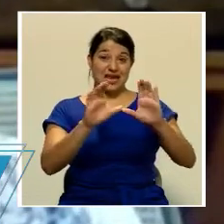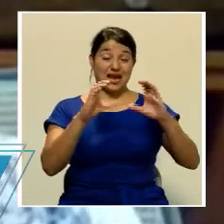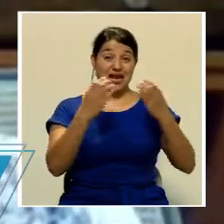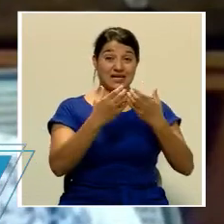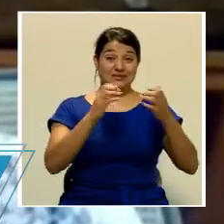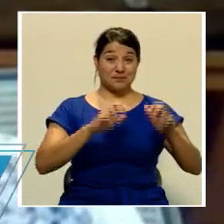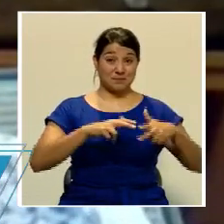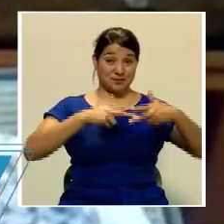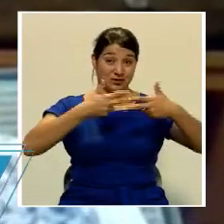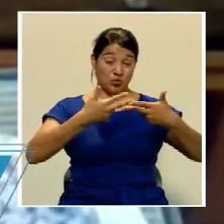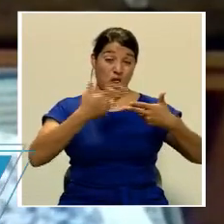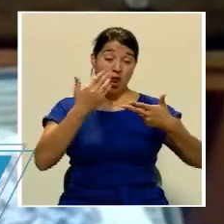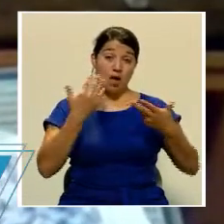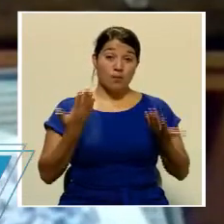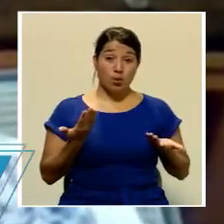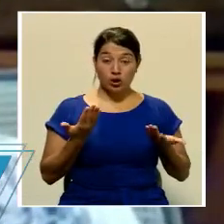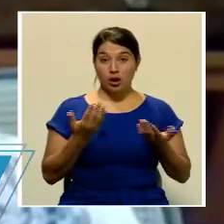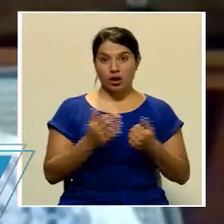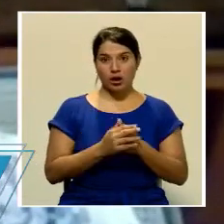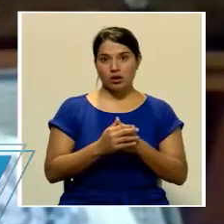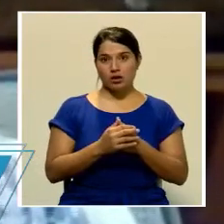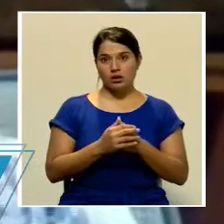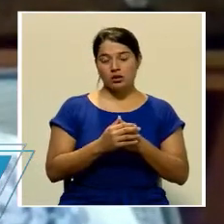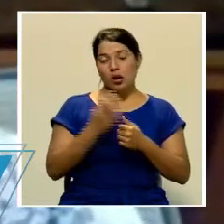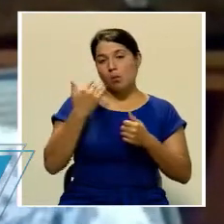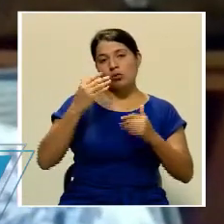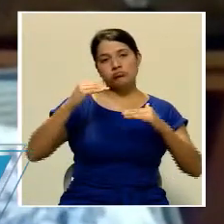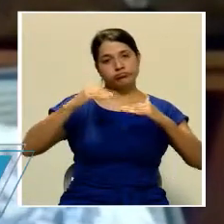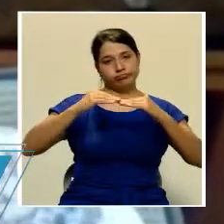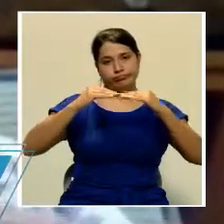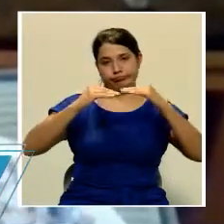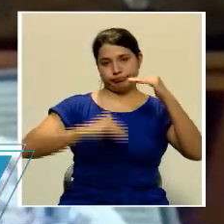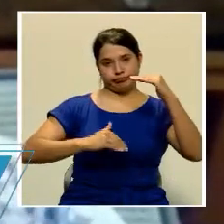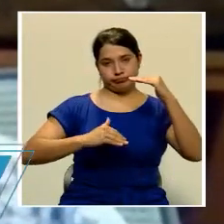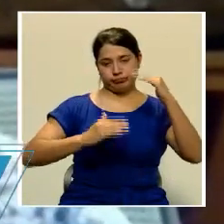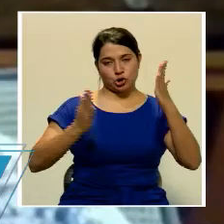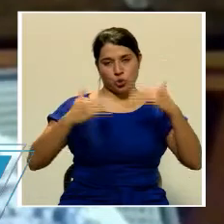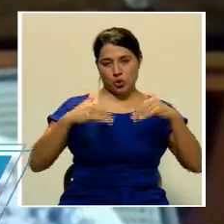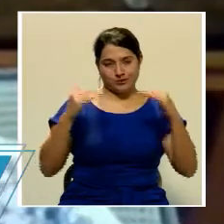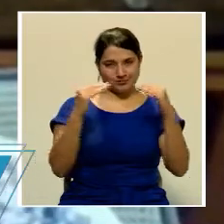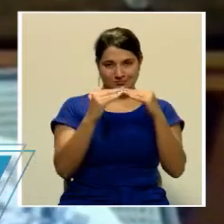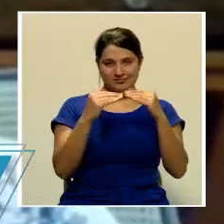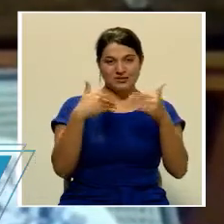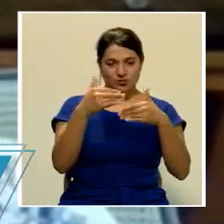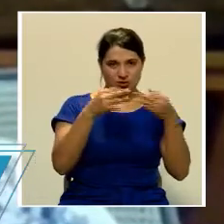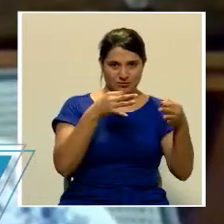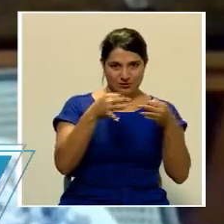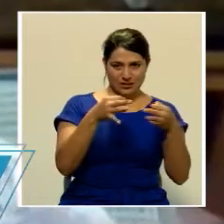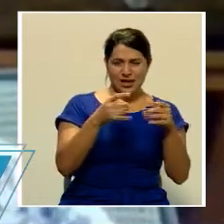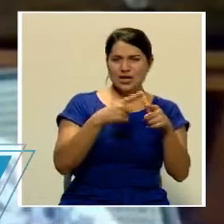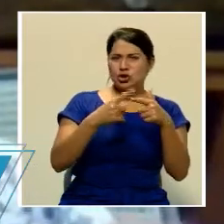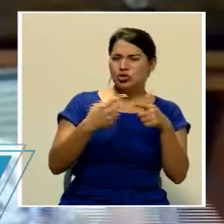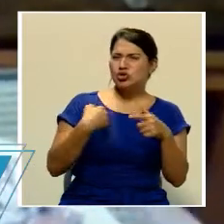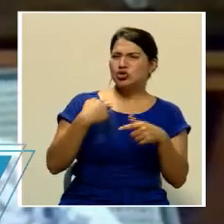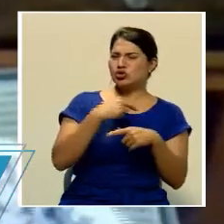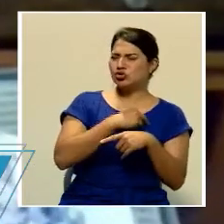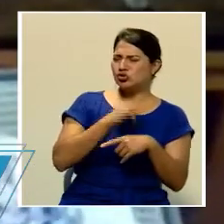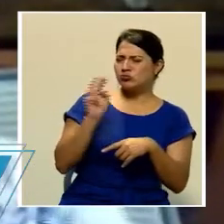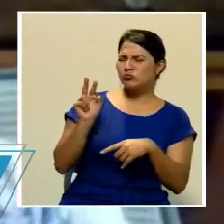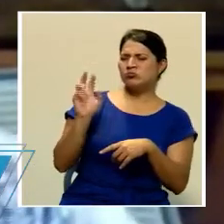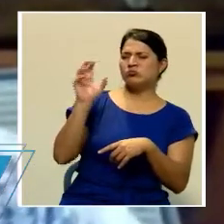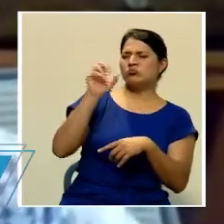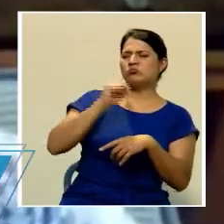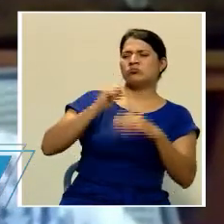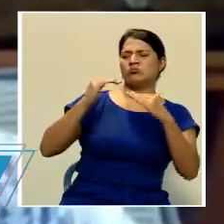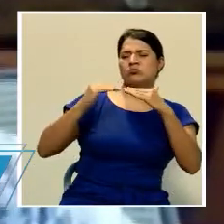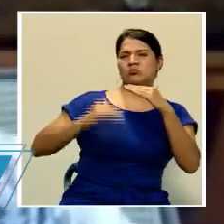necesariamente, debido pues ahora las brechas que vamos a comentar. Entonces nos pareció importante identificar en